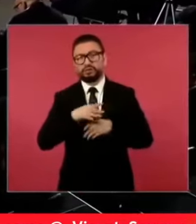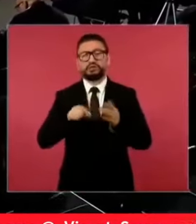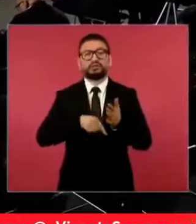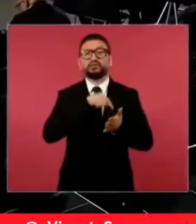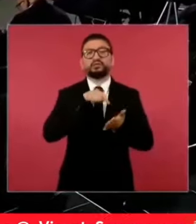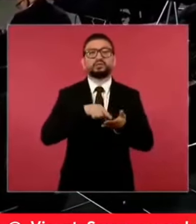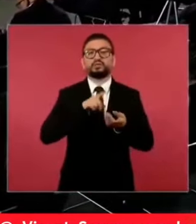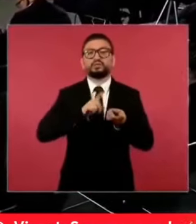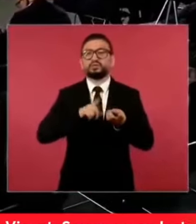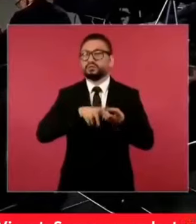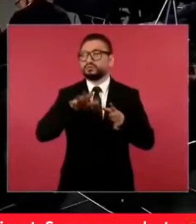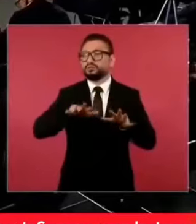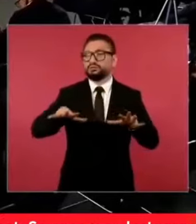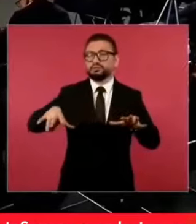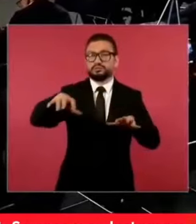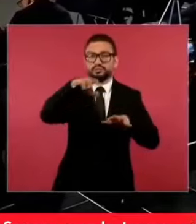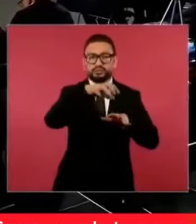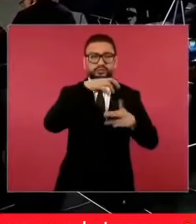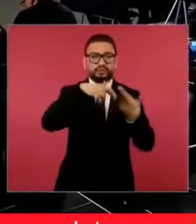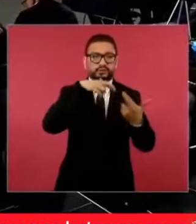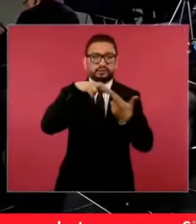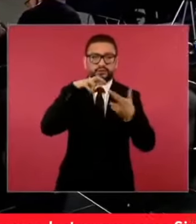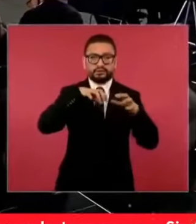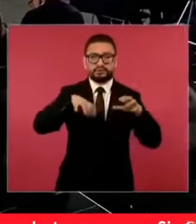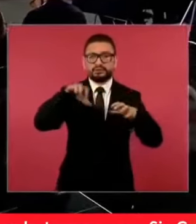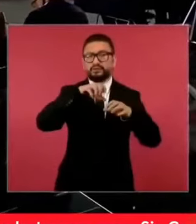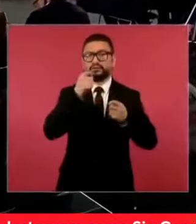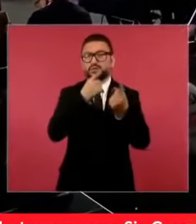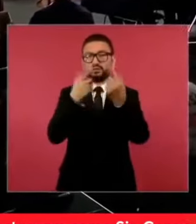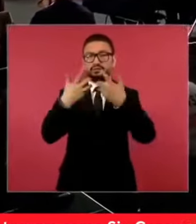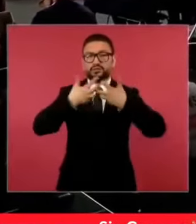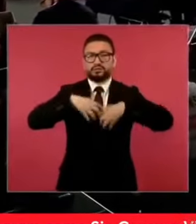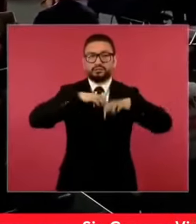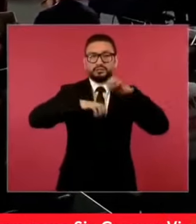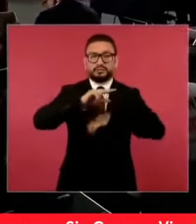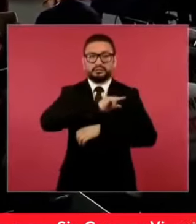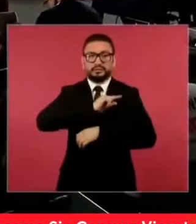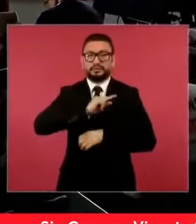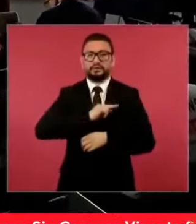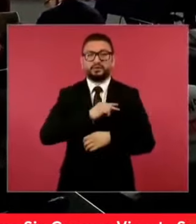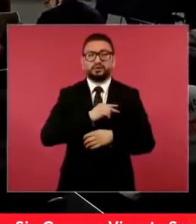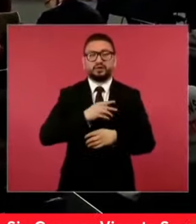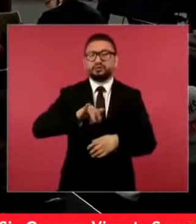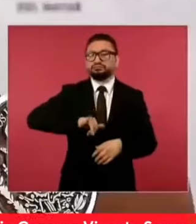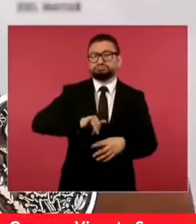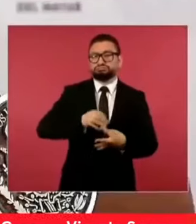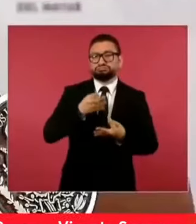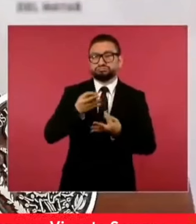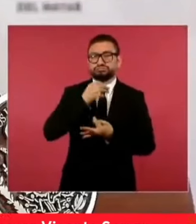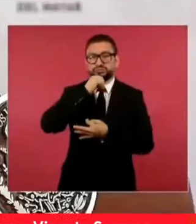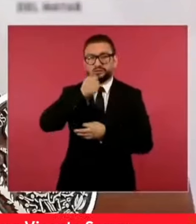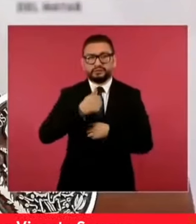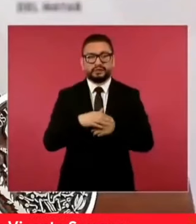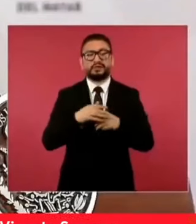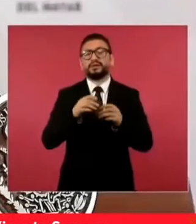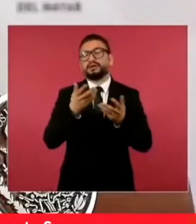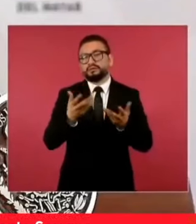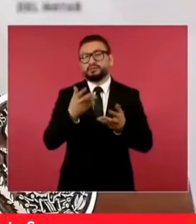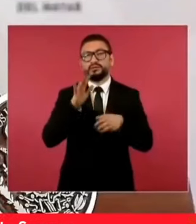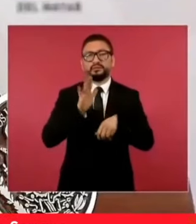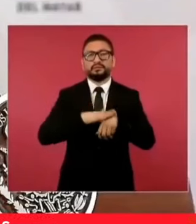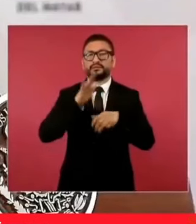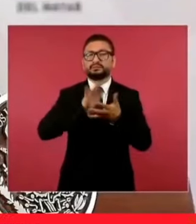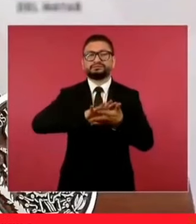poco redituables para los intereses de empresas particulares, es decir, en la mayor parte de los casos,